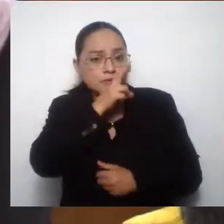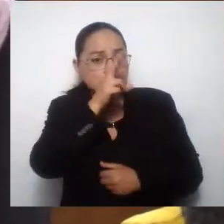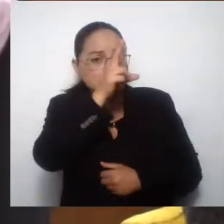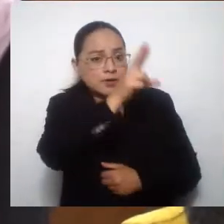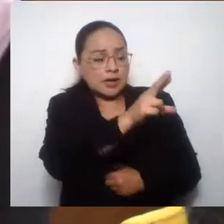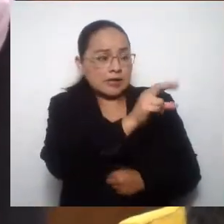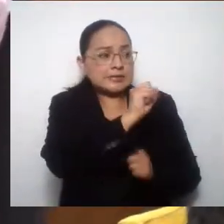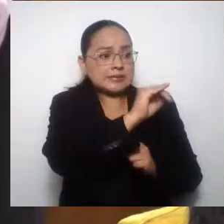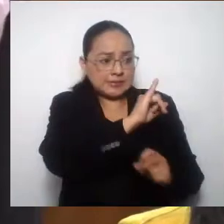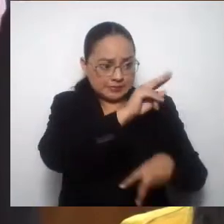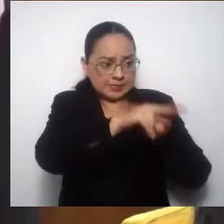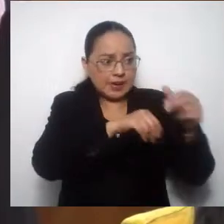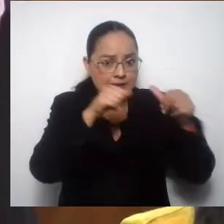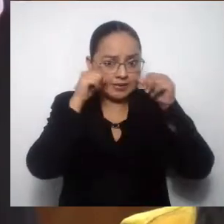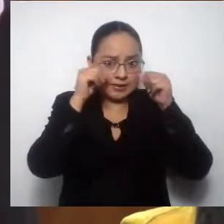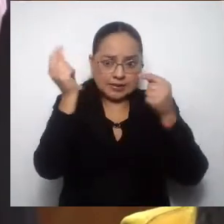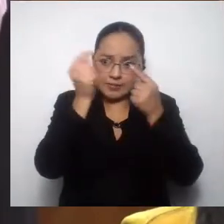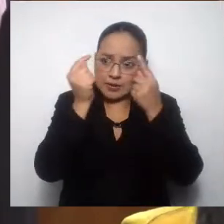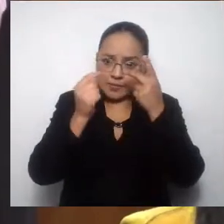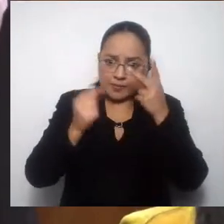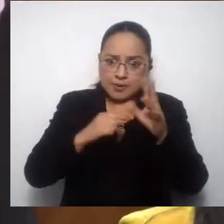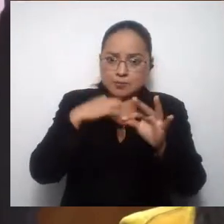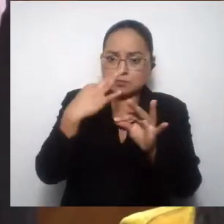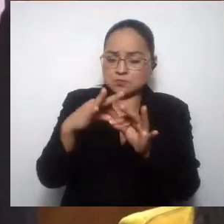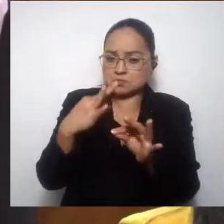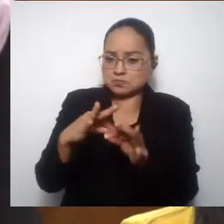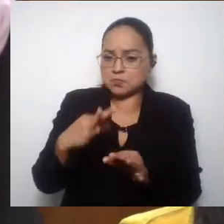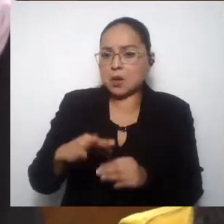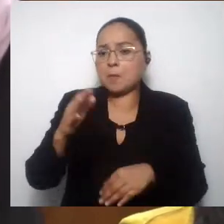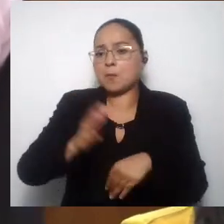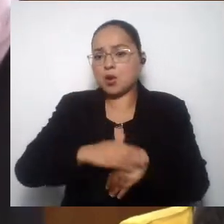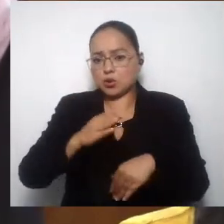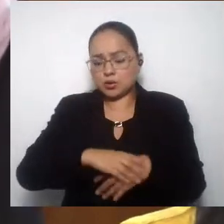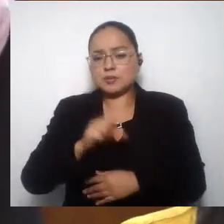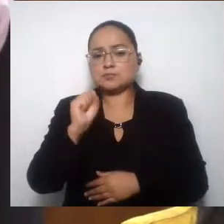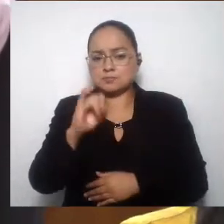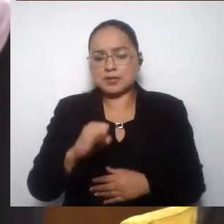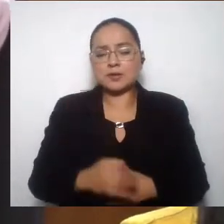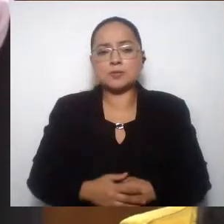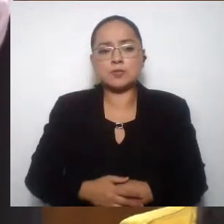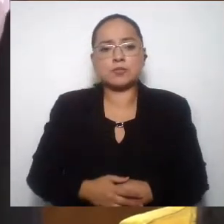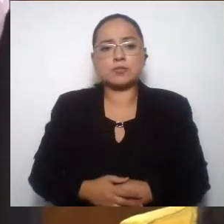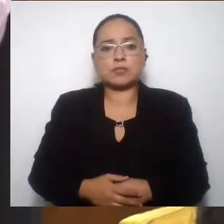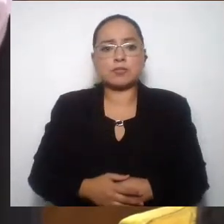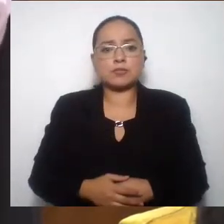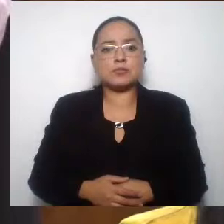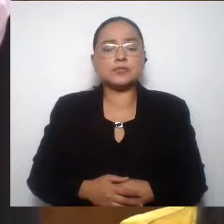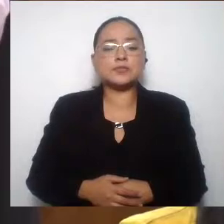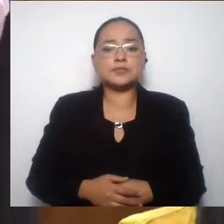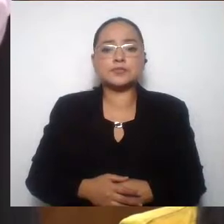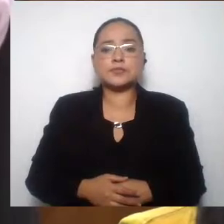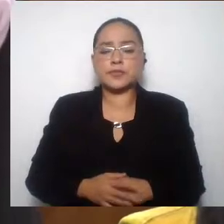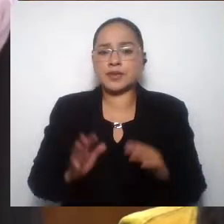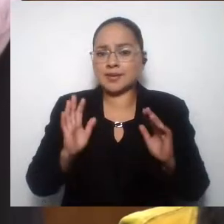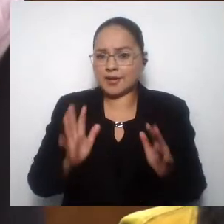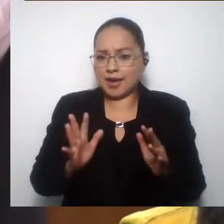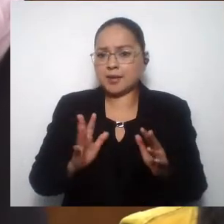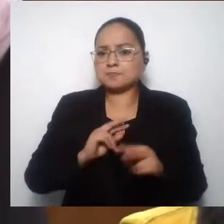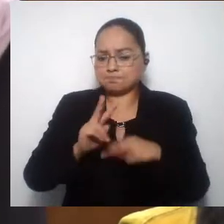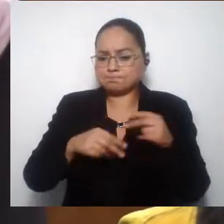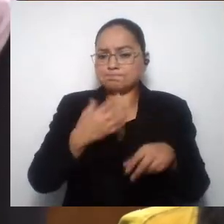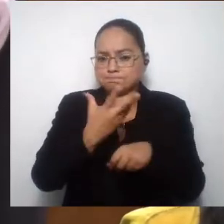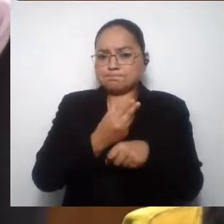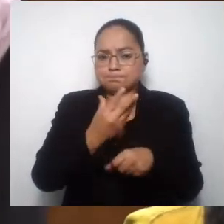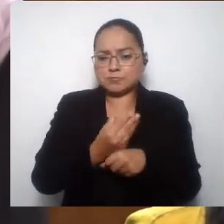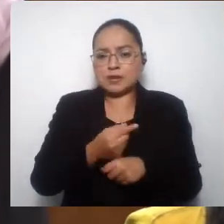atendieran puntualmente los tres casos y se están atendiendo. Hoy en la mañana en el programa